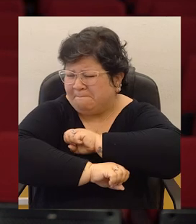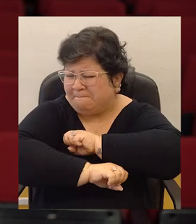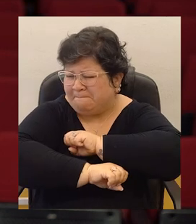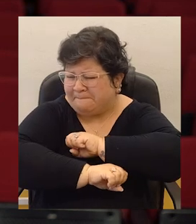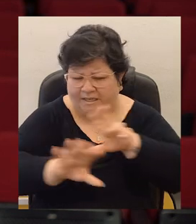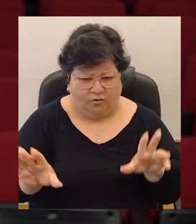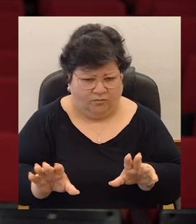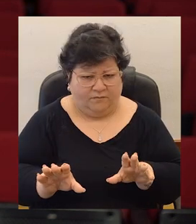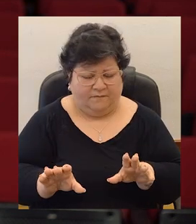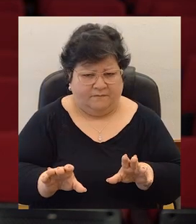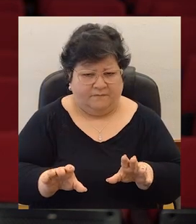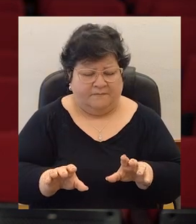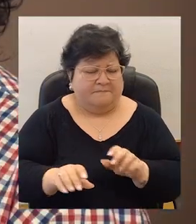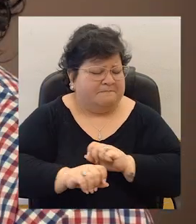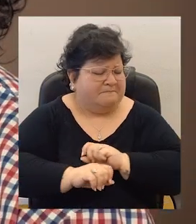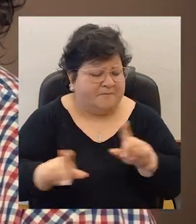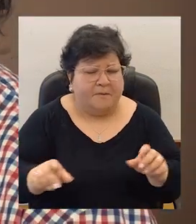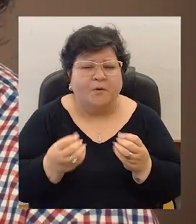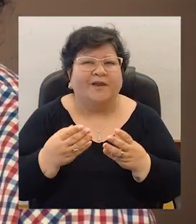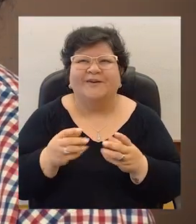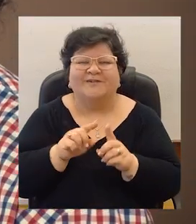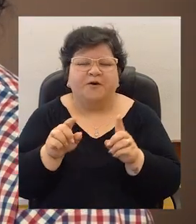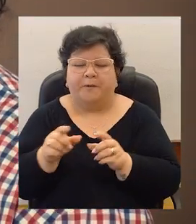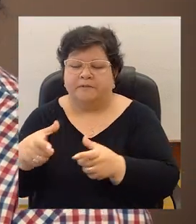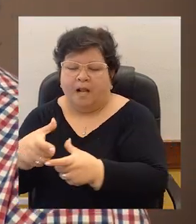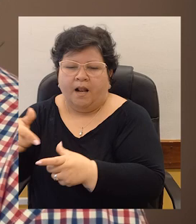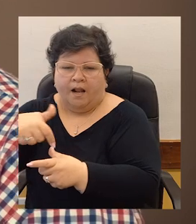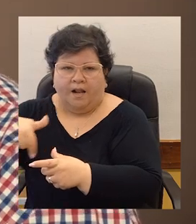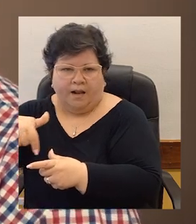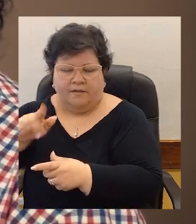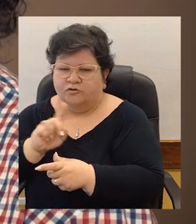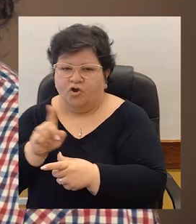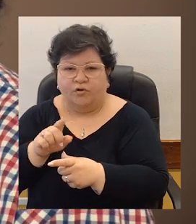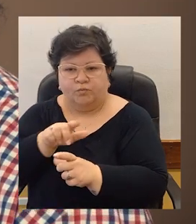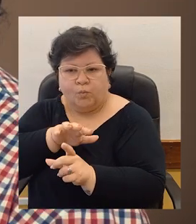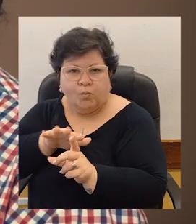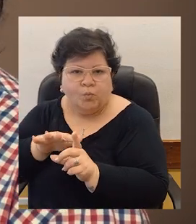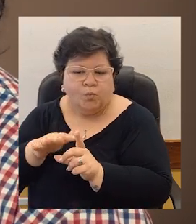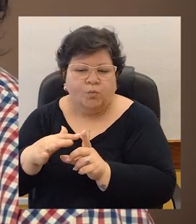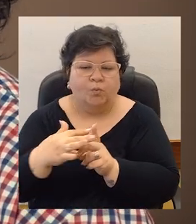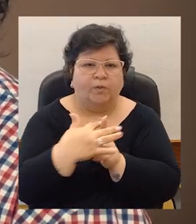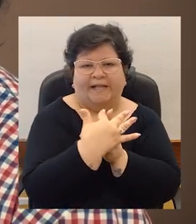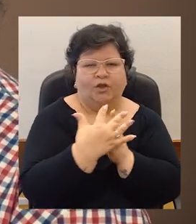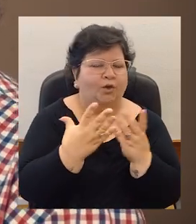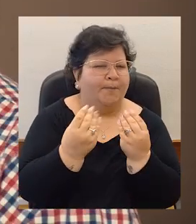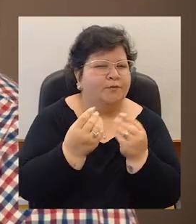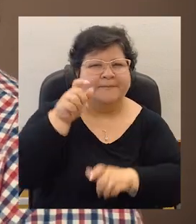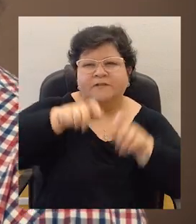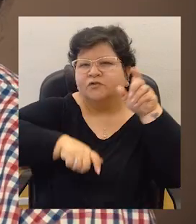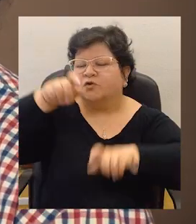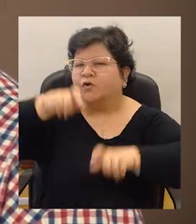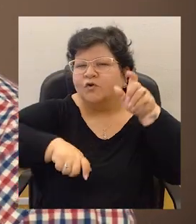es un entorno pequeño comparando té con un canal es un entorno masivo que se compara con un